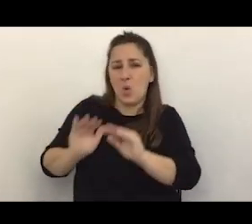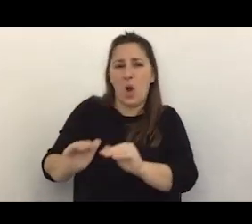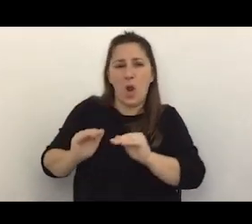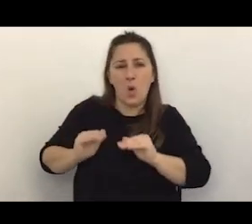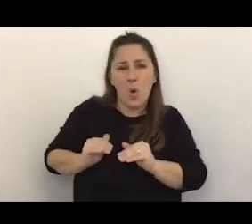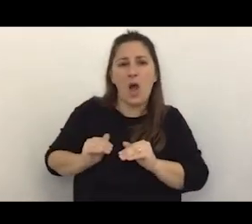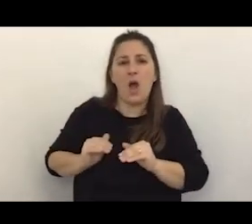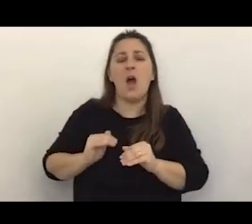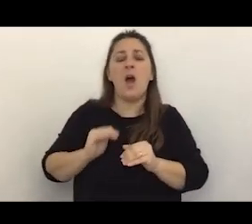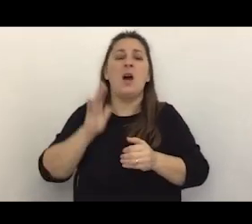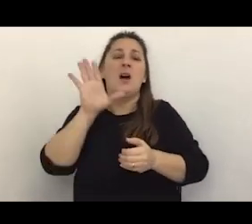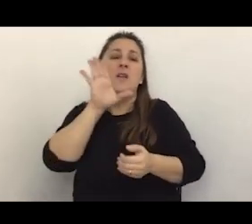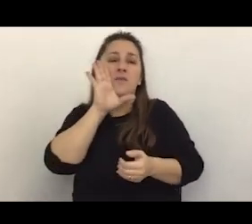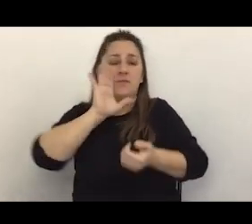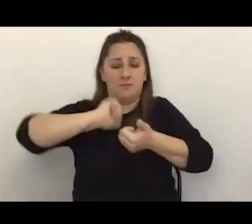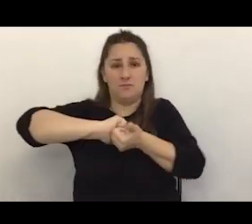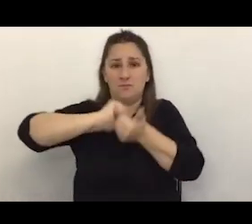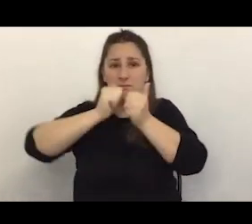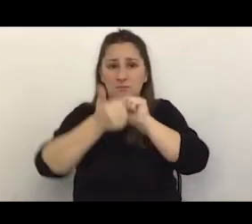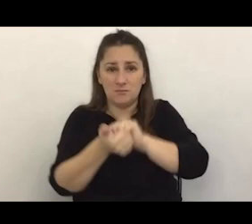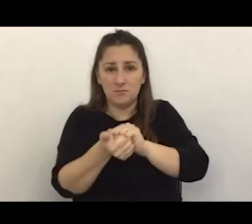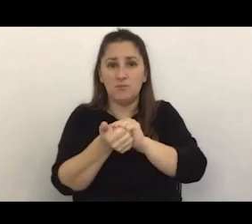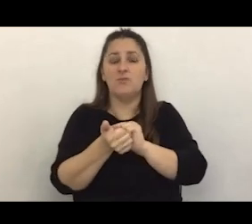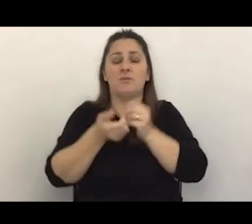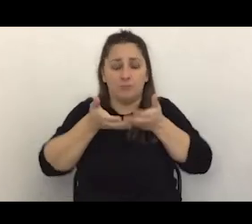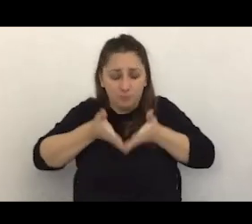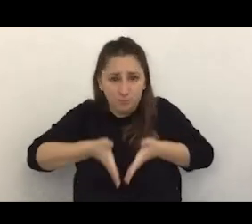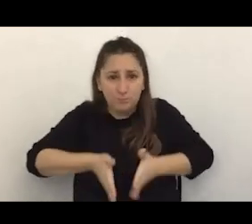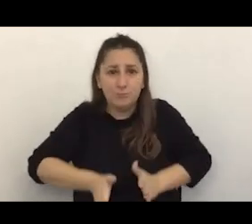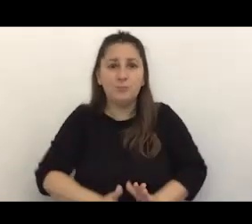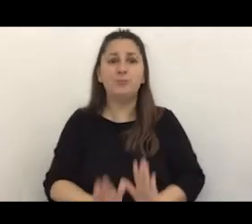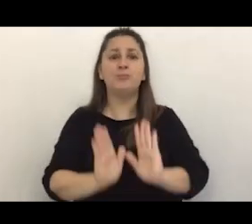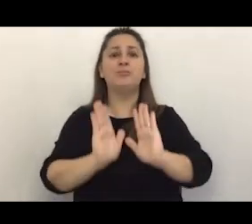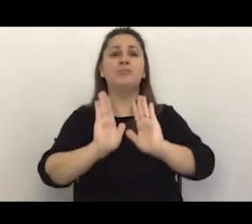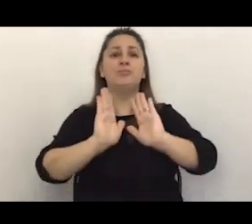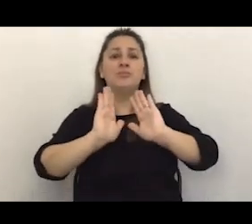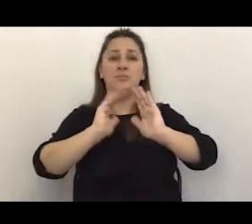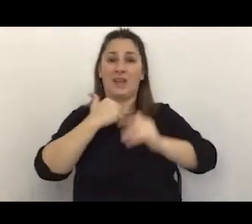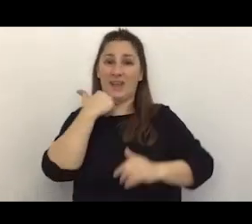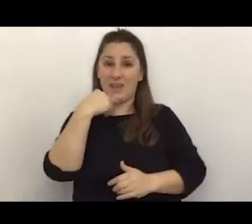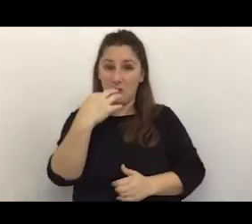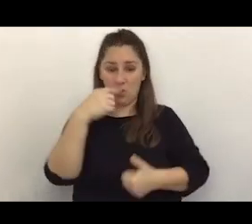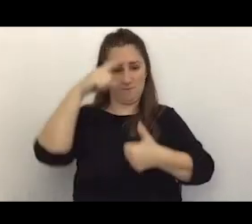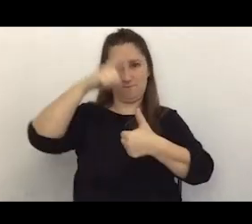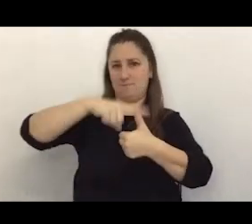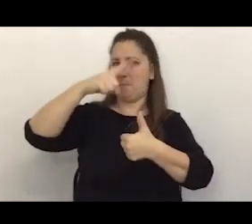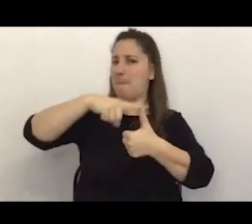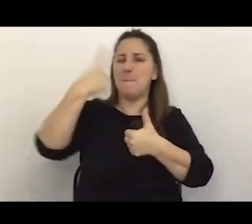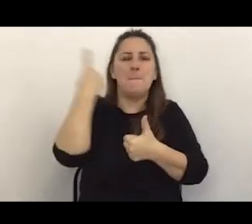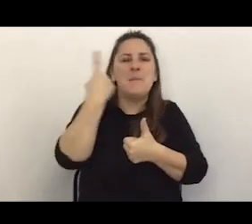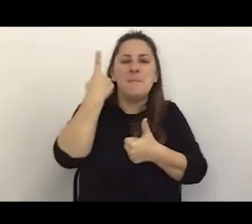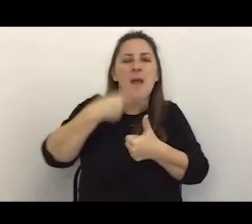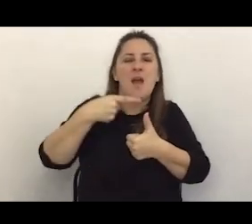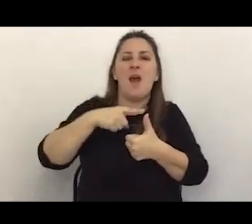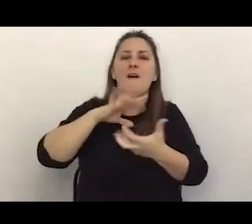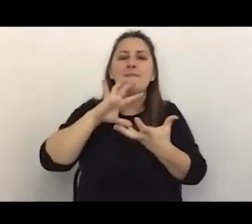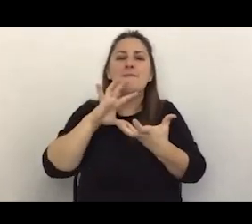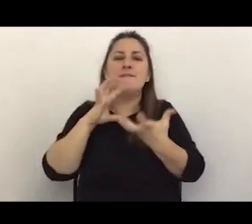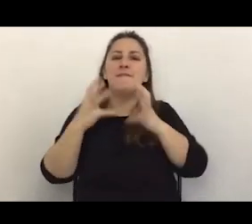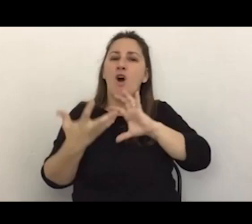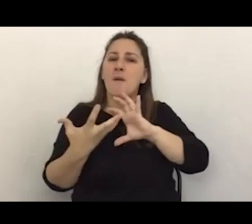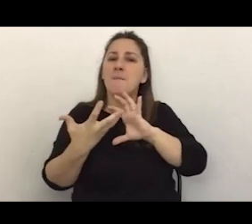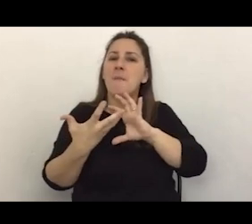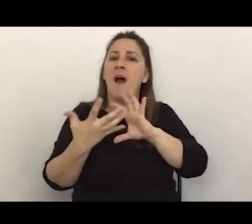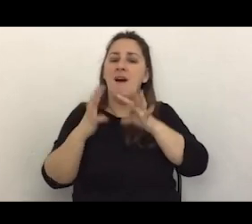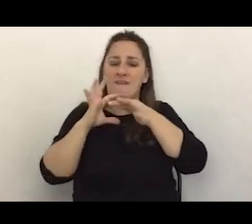relaciones sexuales, concebir y que dar a luz a un hijo es la primera manera de conectar la